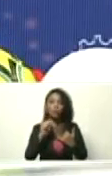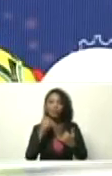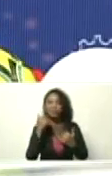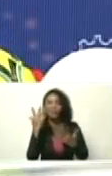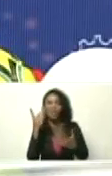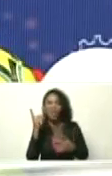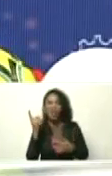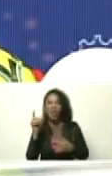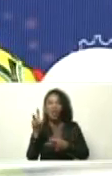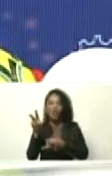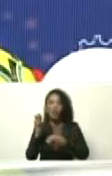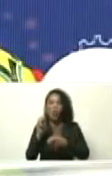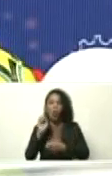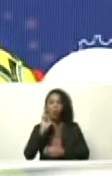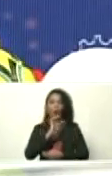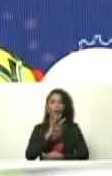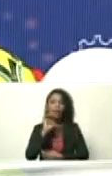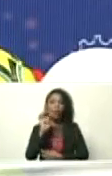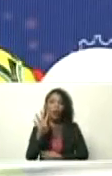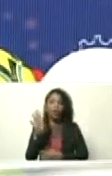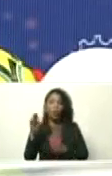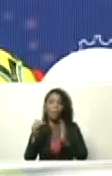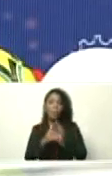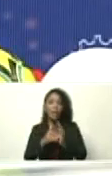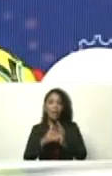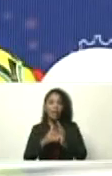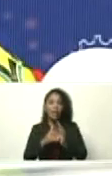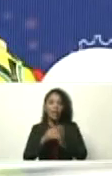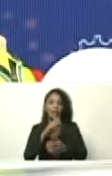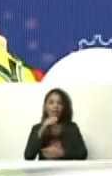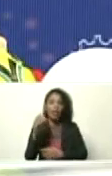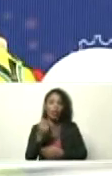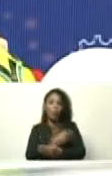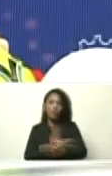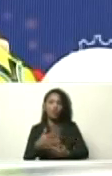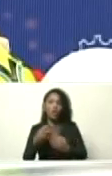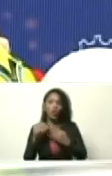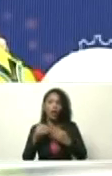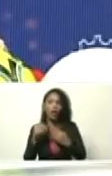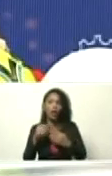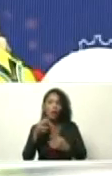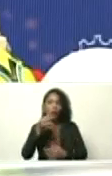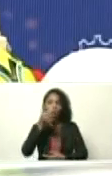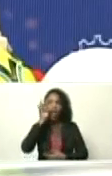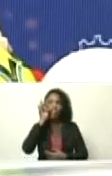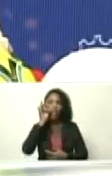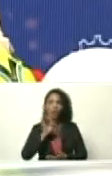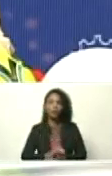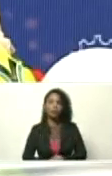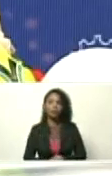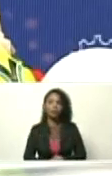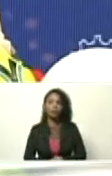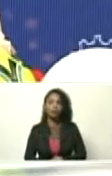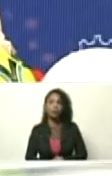Sacó de la cuenta 44.500 millones para los cafés.